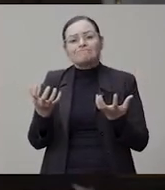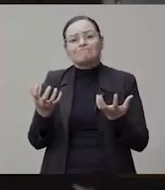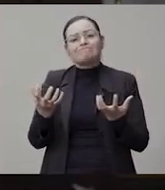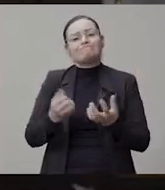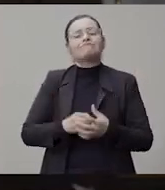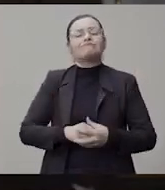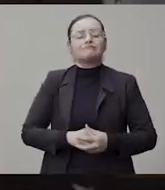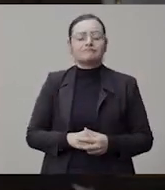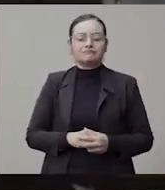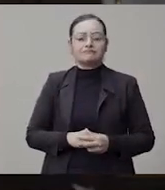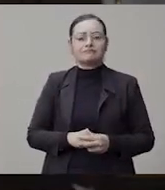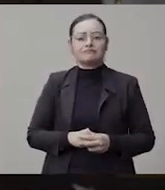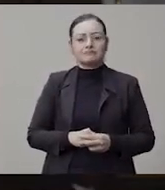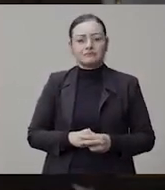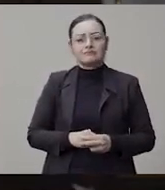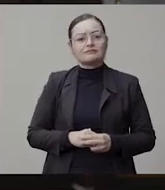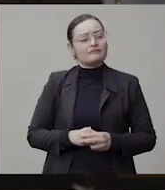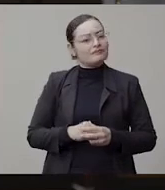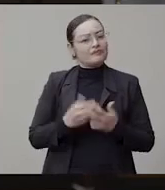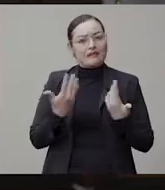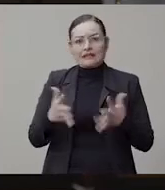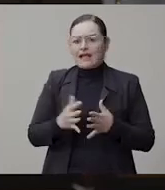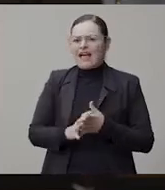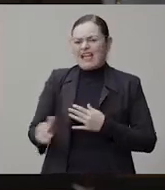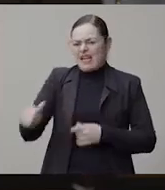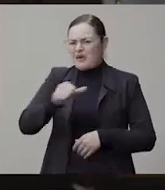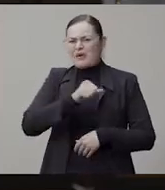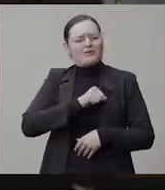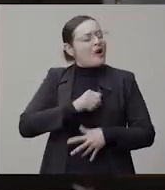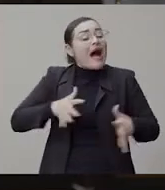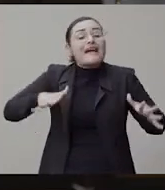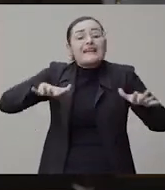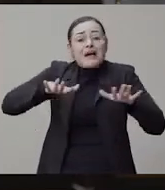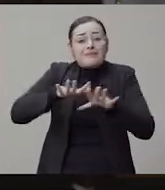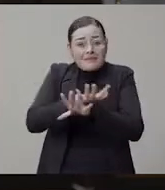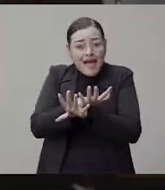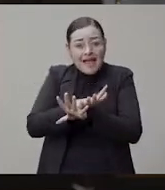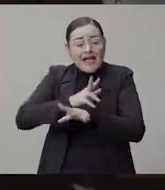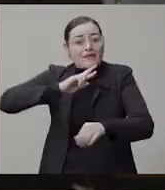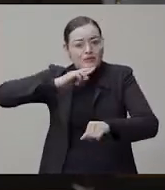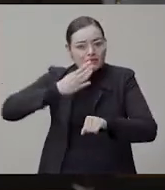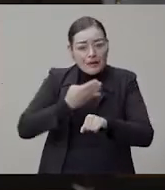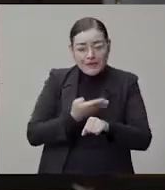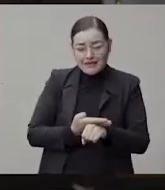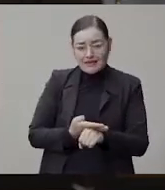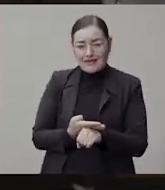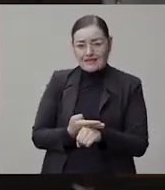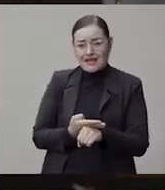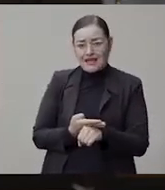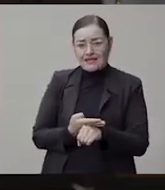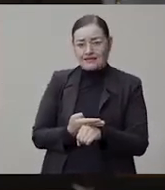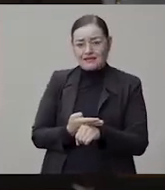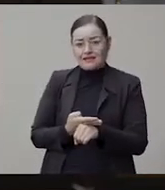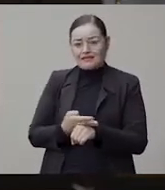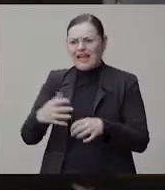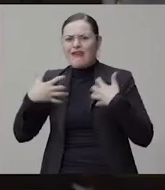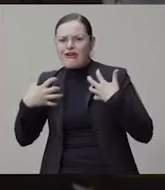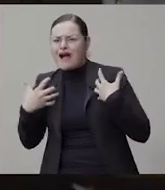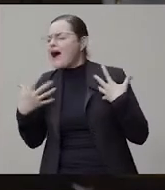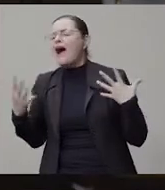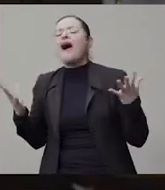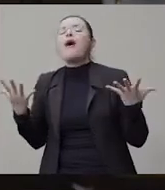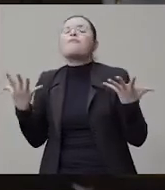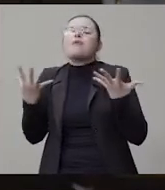más tristemente en duelo cambiamos la mezquindad por responsabilidad la